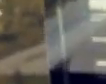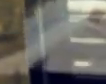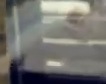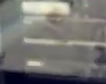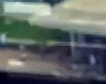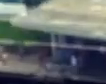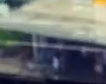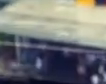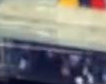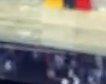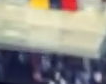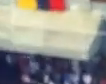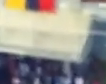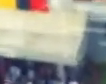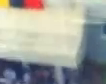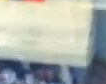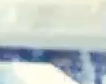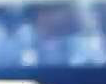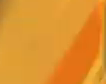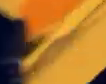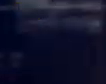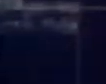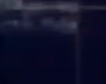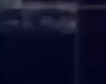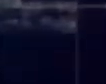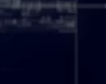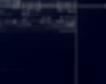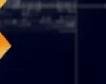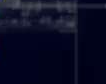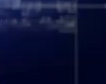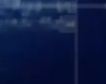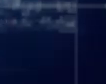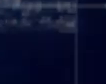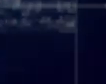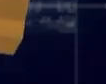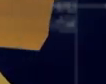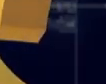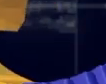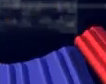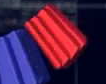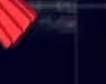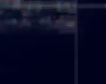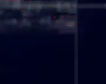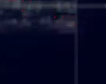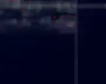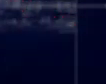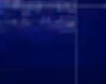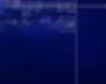Ecuador no para.